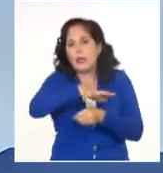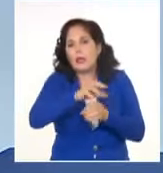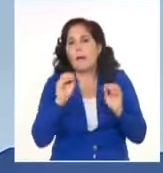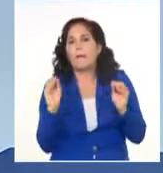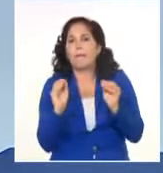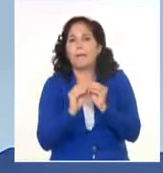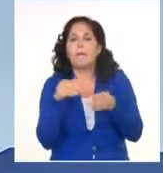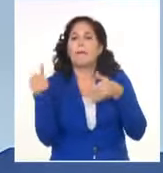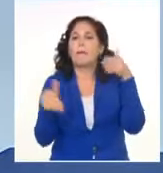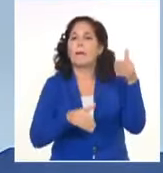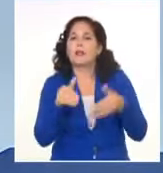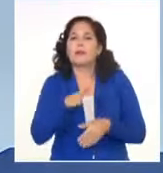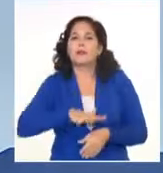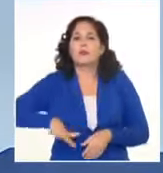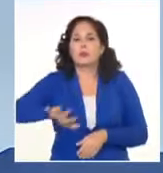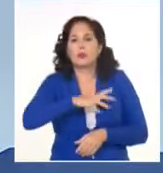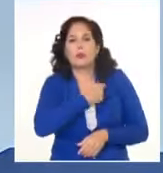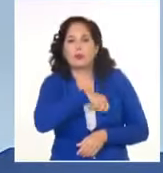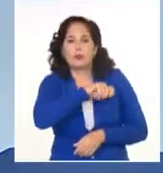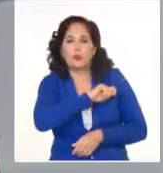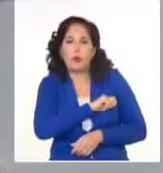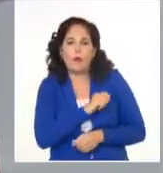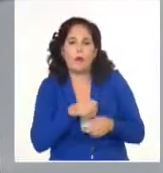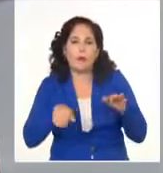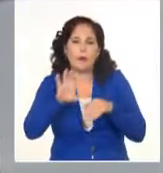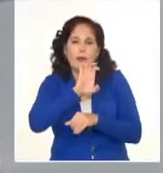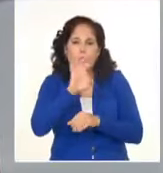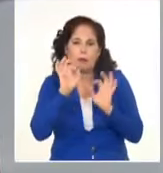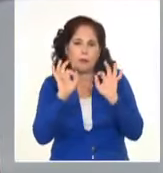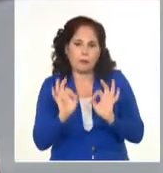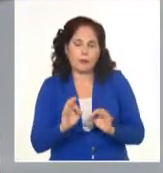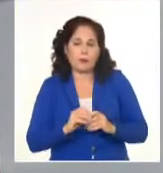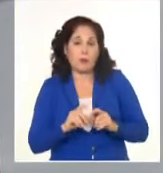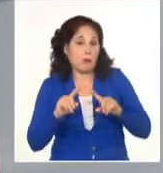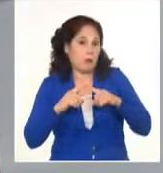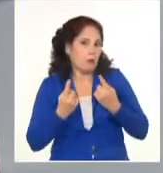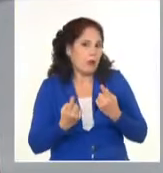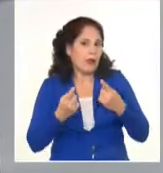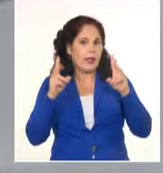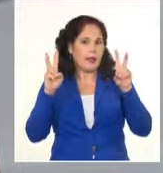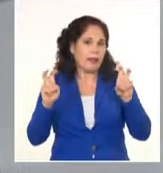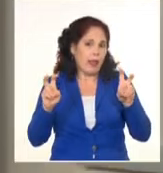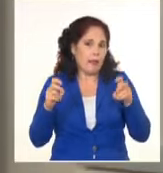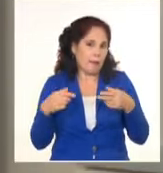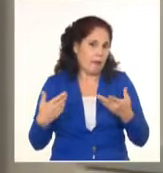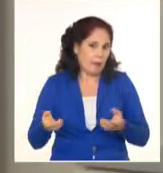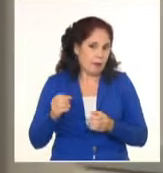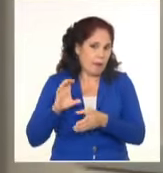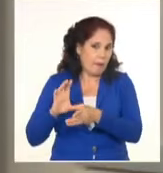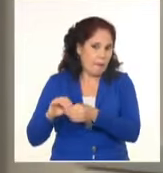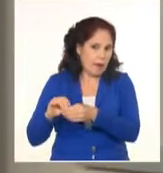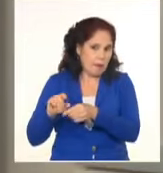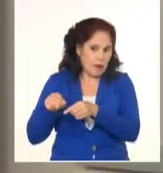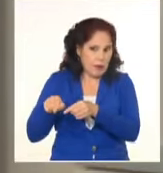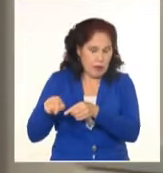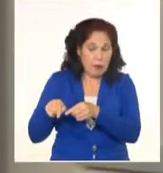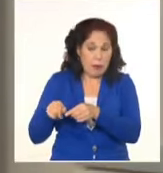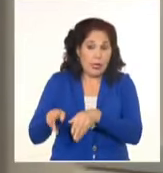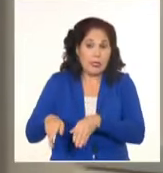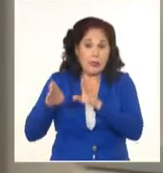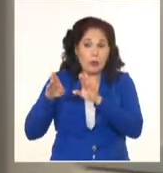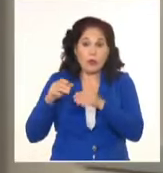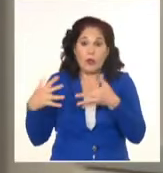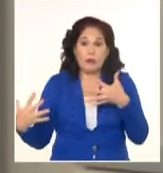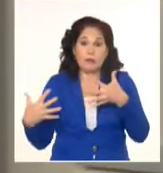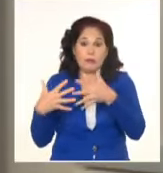y la participación de todos los ministerios. Porque con el tema de los actores inciden un grupo importante de instituciones, algunas